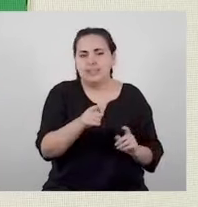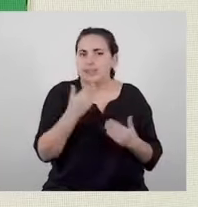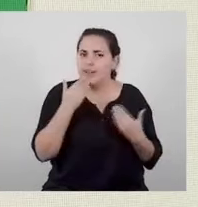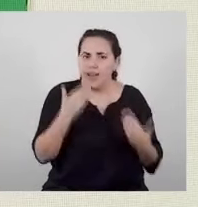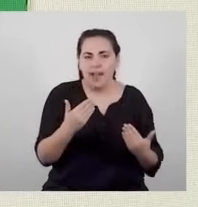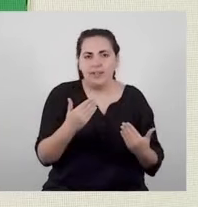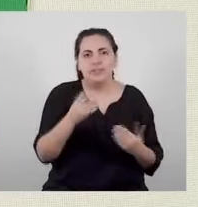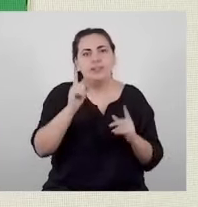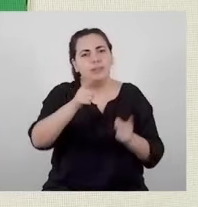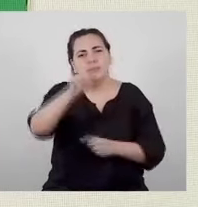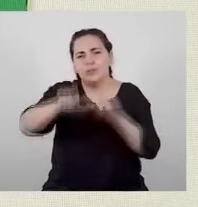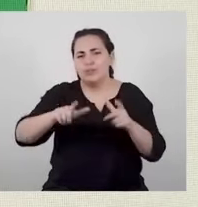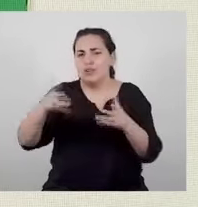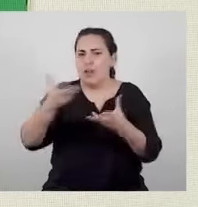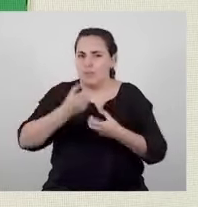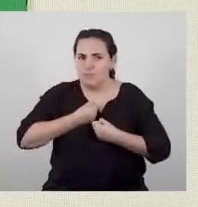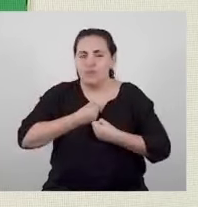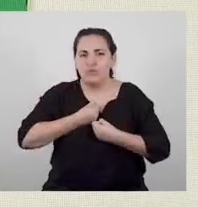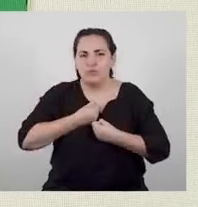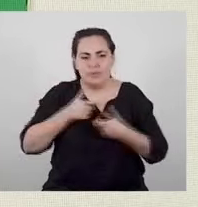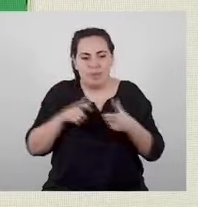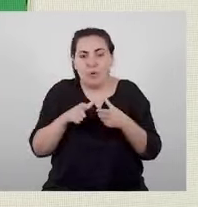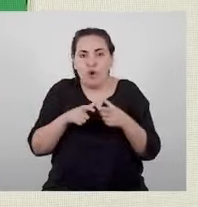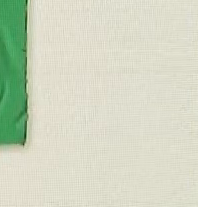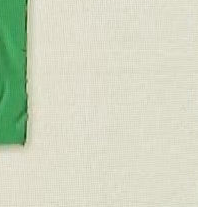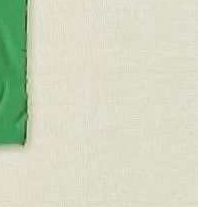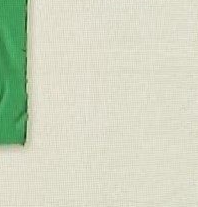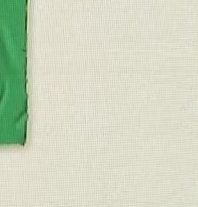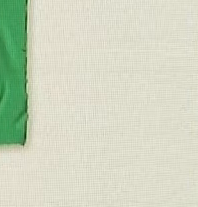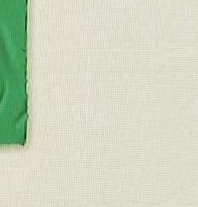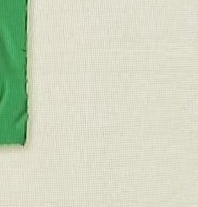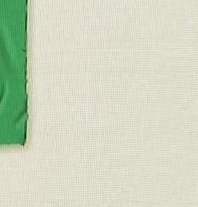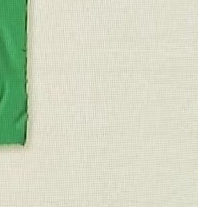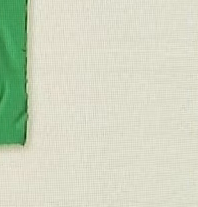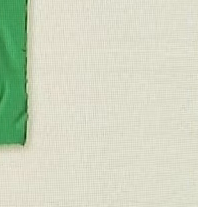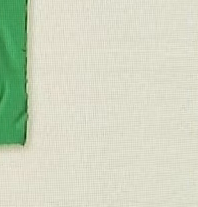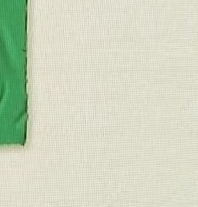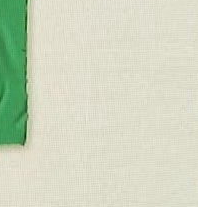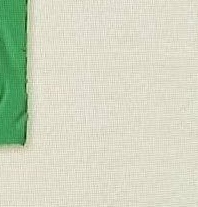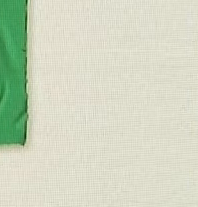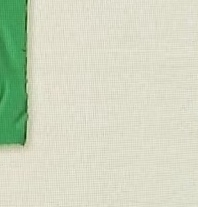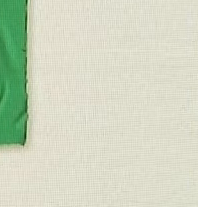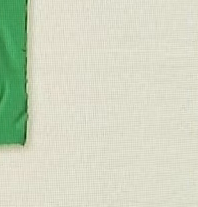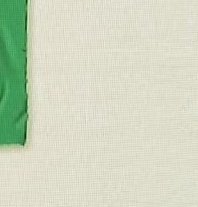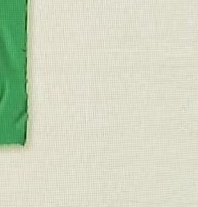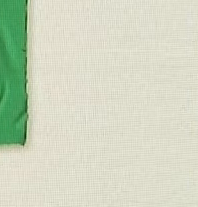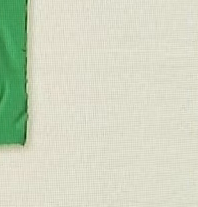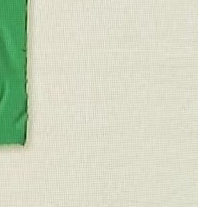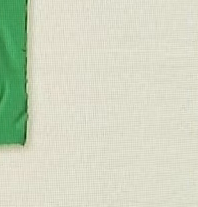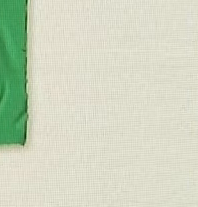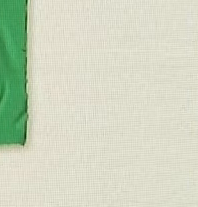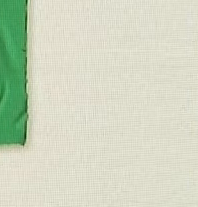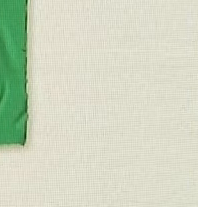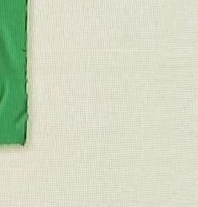haciendo que esto sea posible seres libres a la provincia de Buenos Aires a la provincia de San Luis